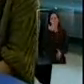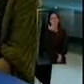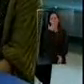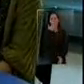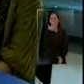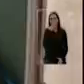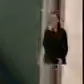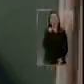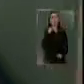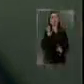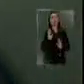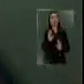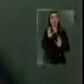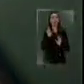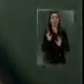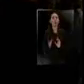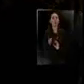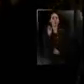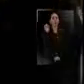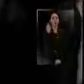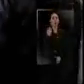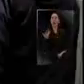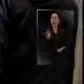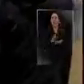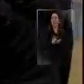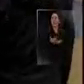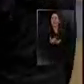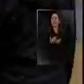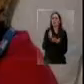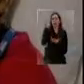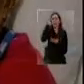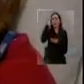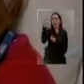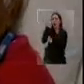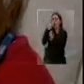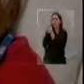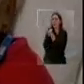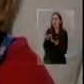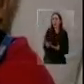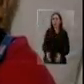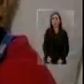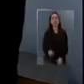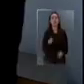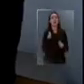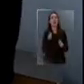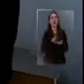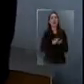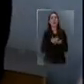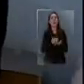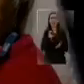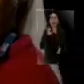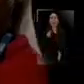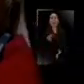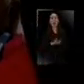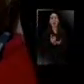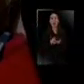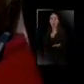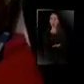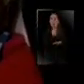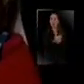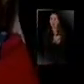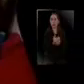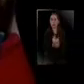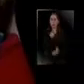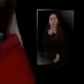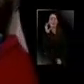me quedé en el cuarto. ¿Cómo influye lo que comemos en nuestra memoria? ¿Qué pasó, Elena? ¿Cómo se portó con la dieta? Elena te